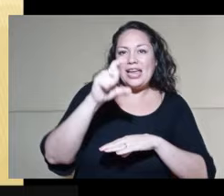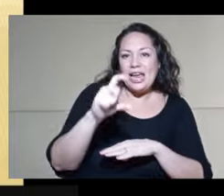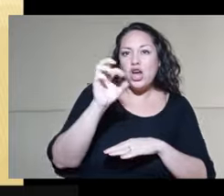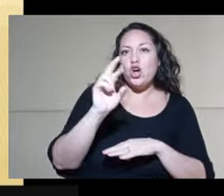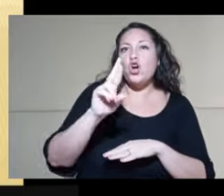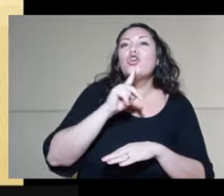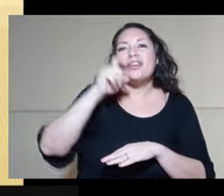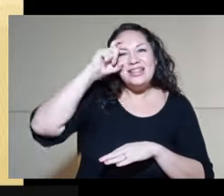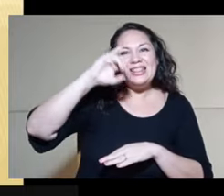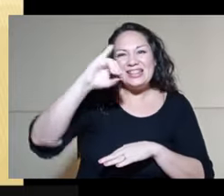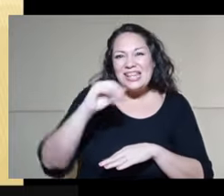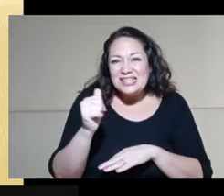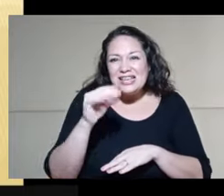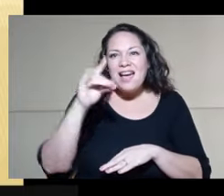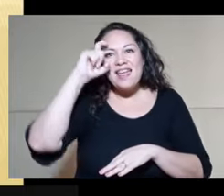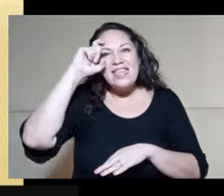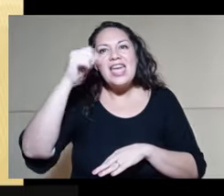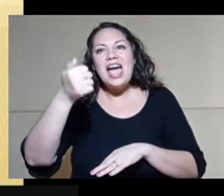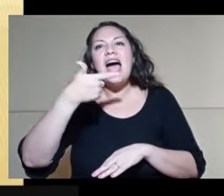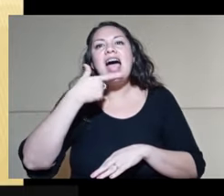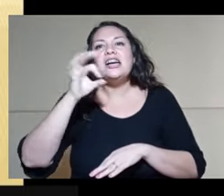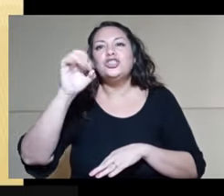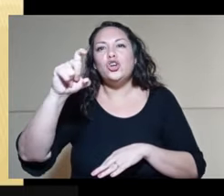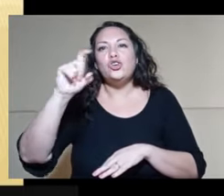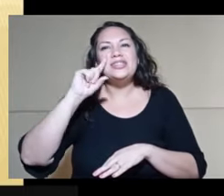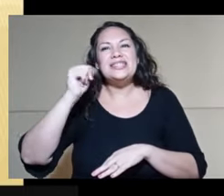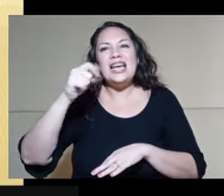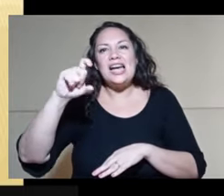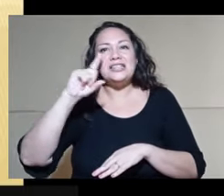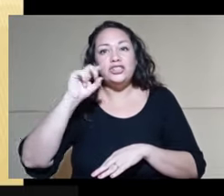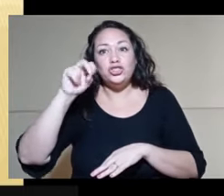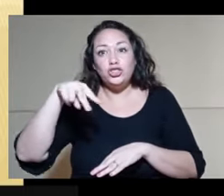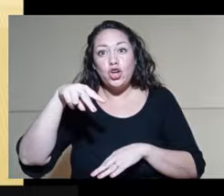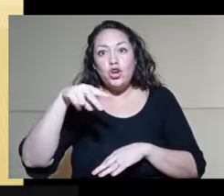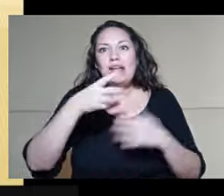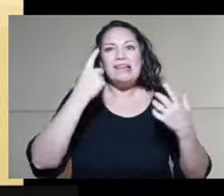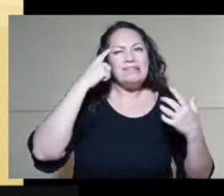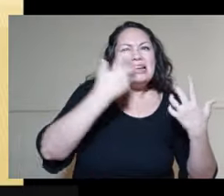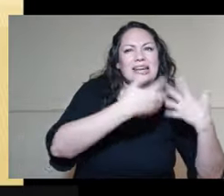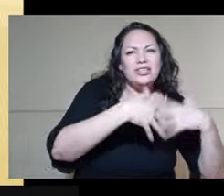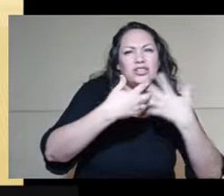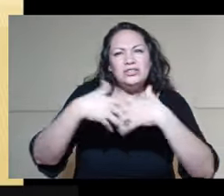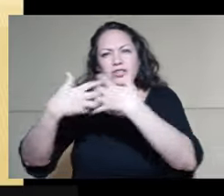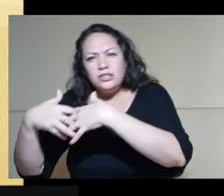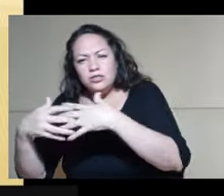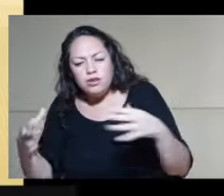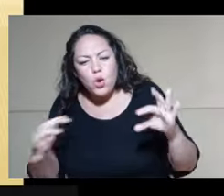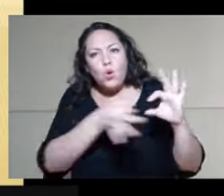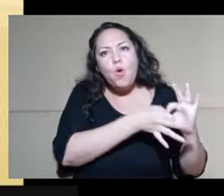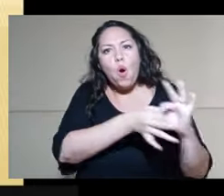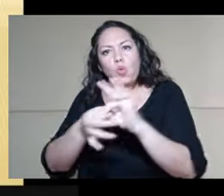las cortezas de asociación que hay entre las distintas, ¿no es cierto?, áreas y las asociaciones que hay entre las distintas